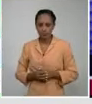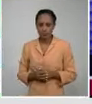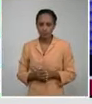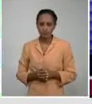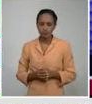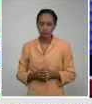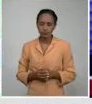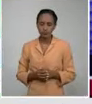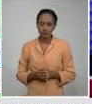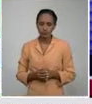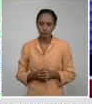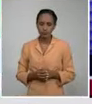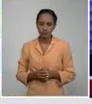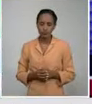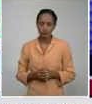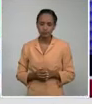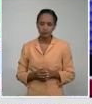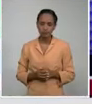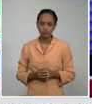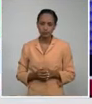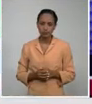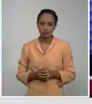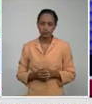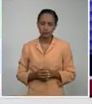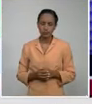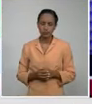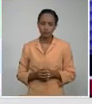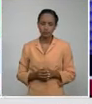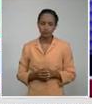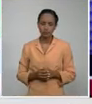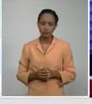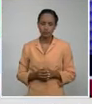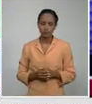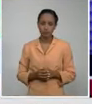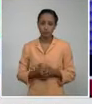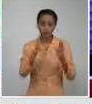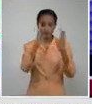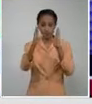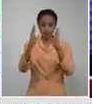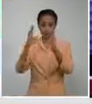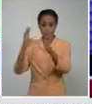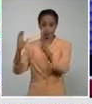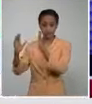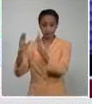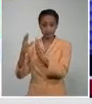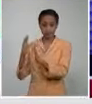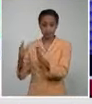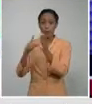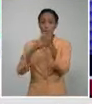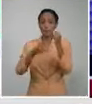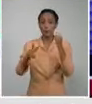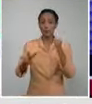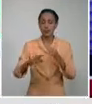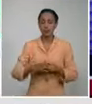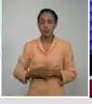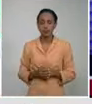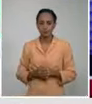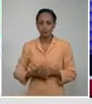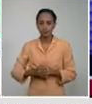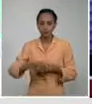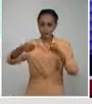que ocasionó el diagnóstico. Bien, por provincia, la provincia de La